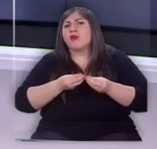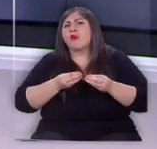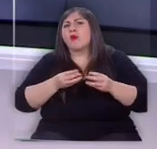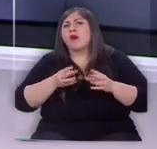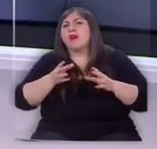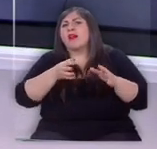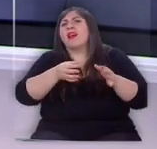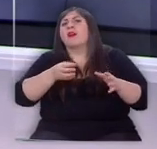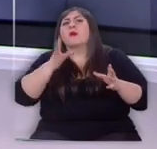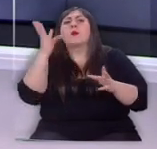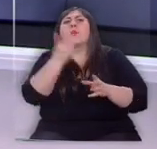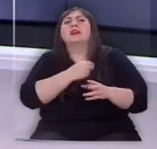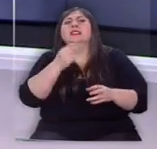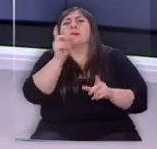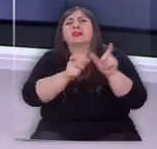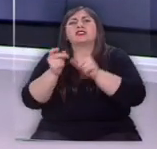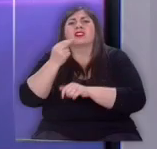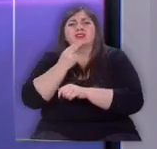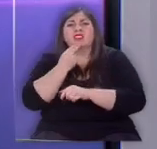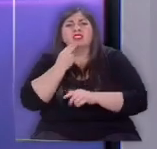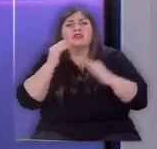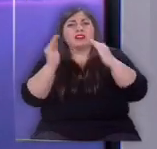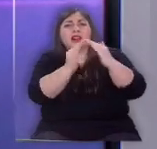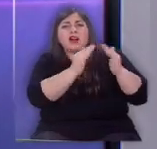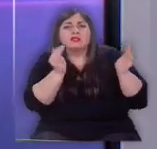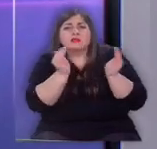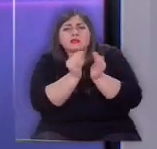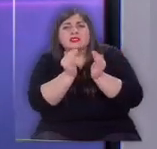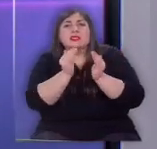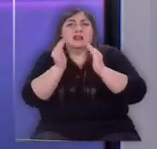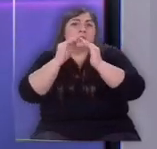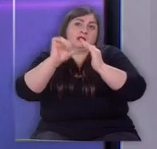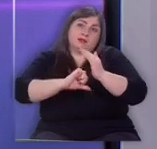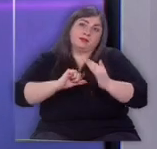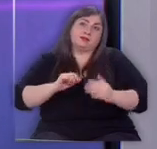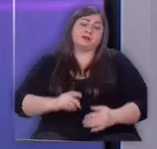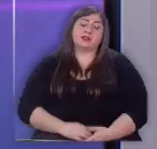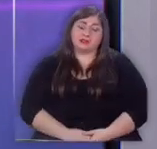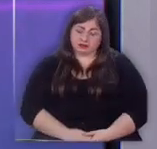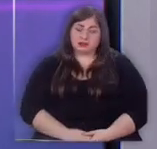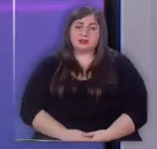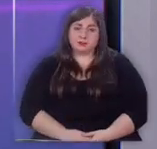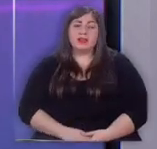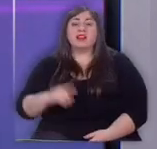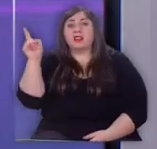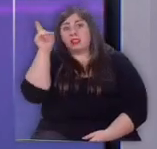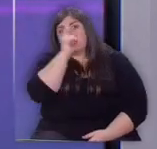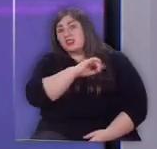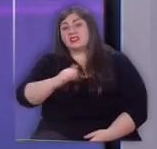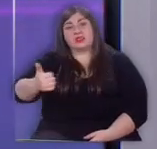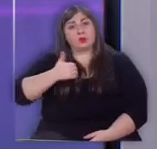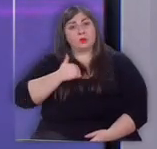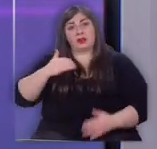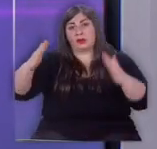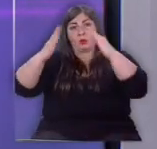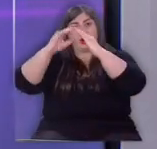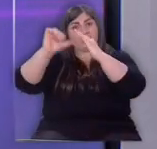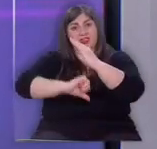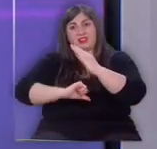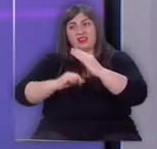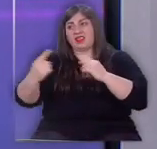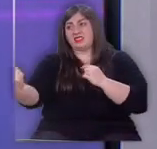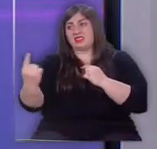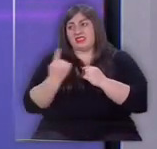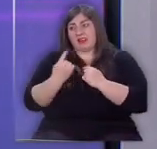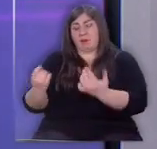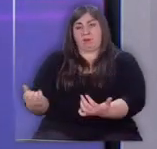Pintana, el promedio de habitantes, ¿y qué va a pasar si los vecinos de La Pintana tienen que caer en cuarentena? Sí, es bastante difícil cumplir una cuarentena cuando llega un